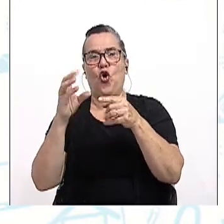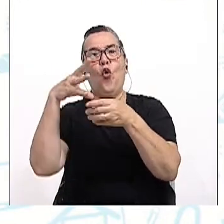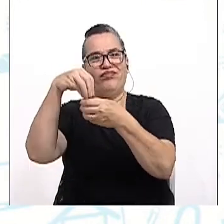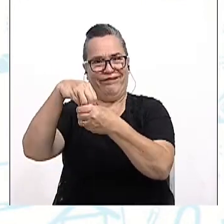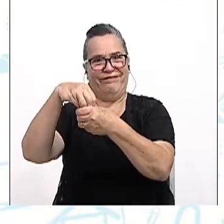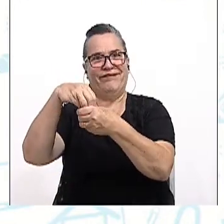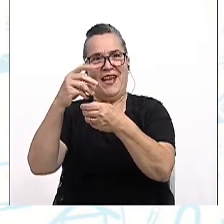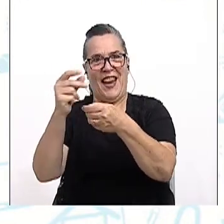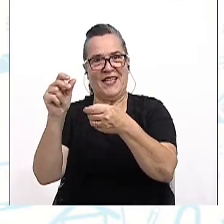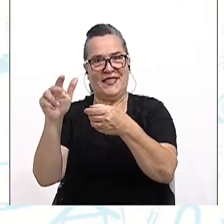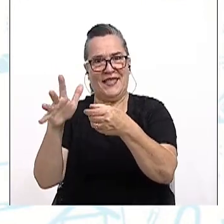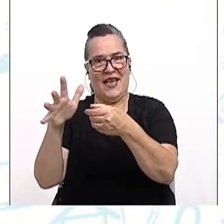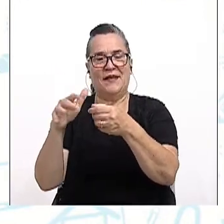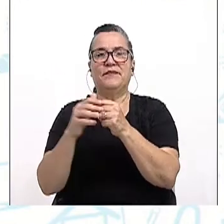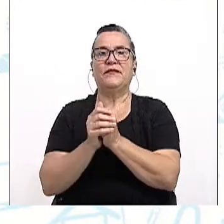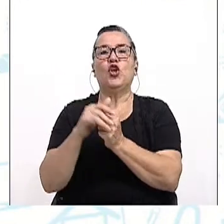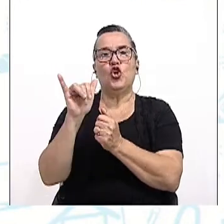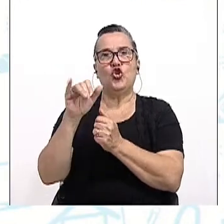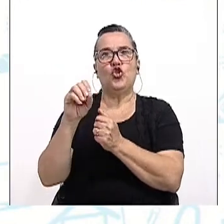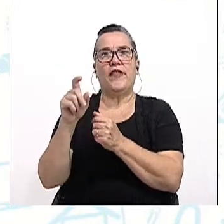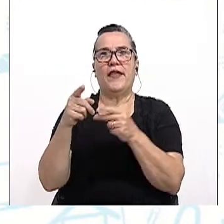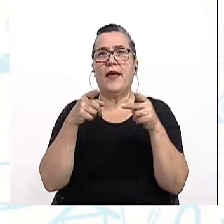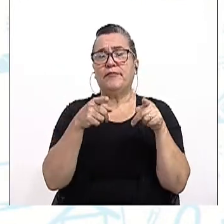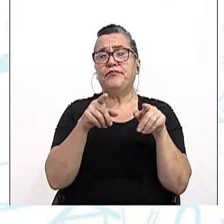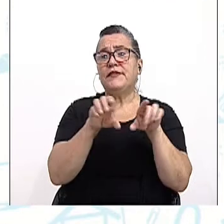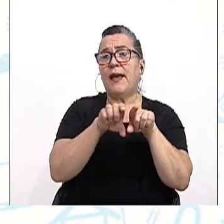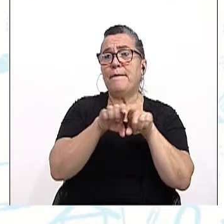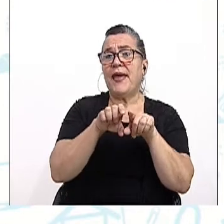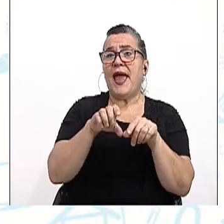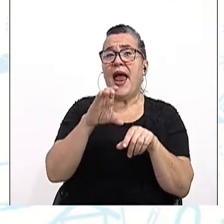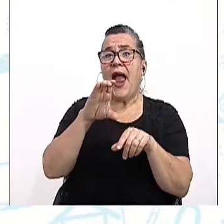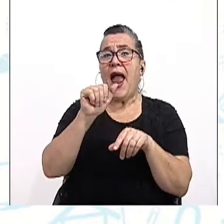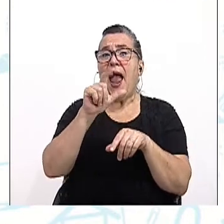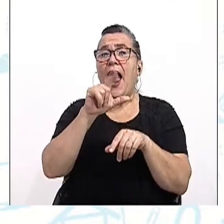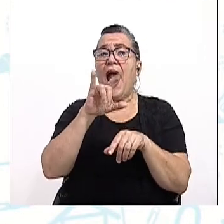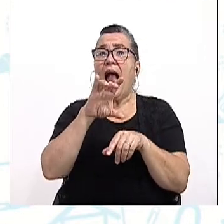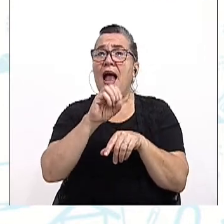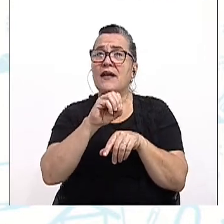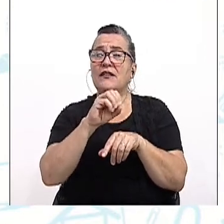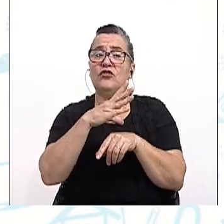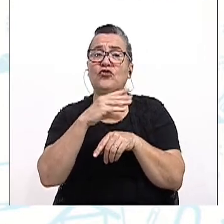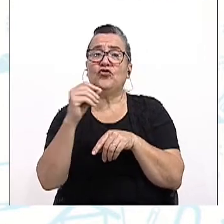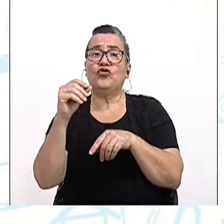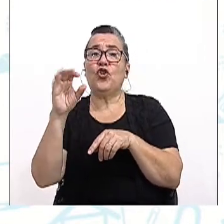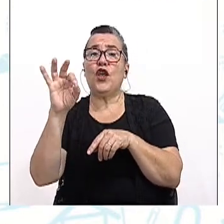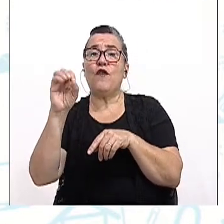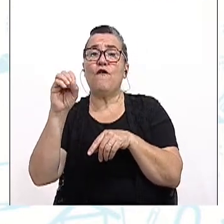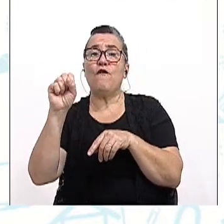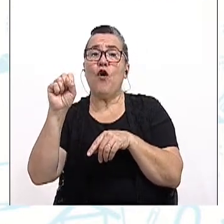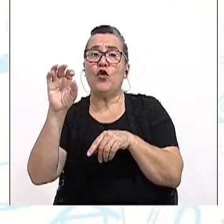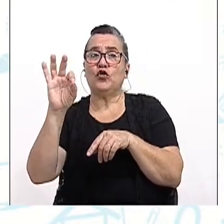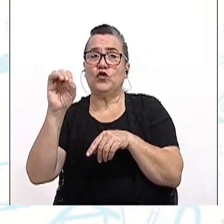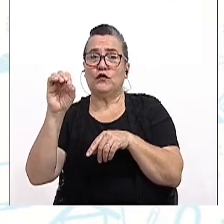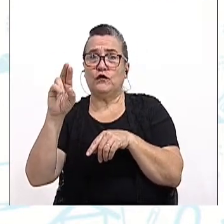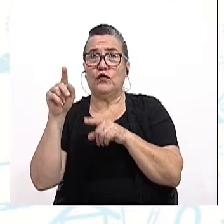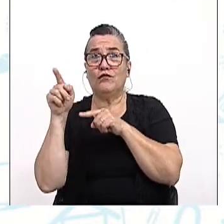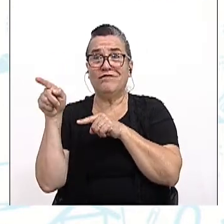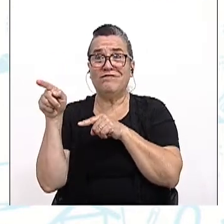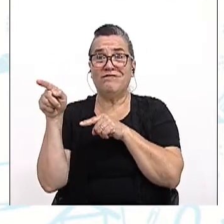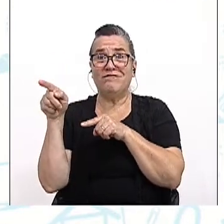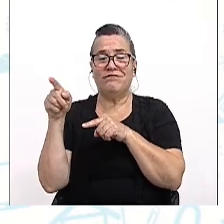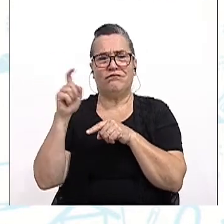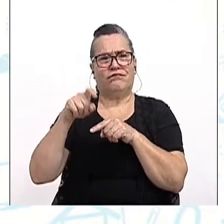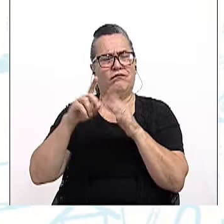yodo. Encontramos sal yodada. Y tenemos otros aportes, ¿verdad?, del calcio y el fósforo necesarios para